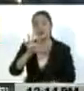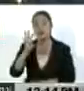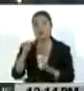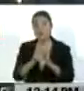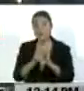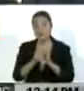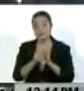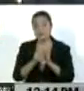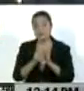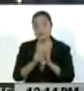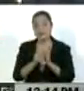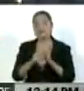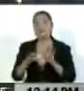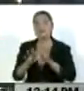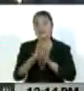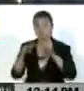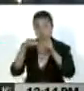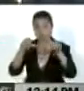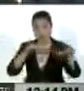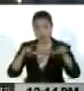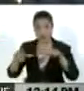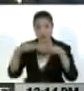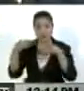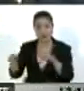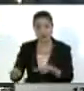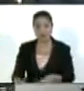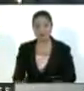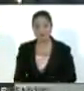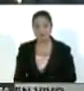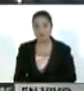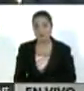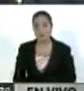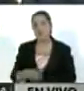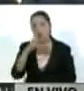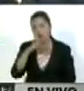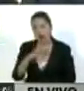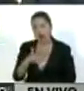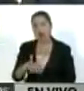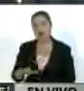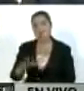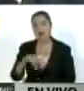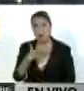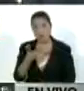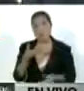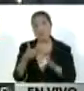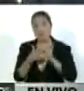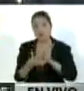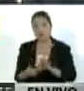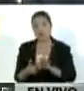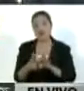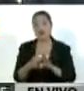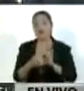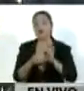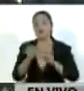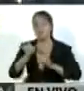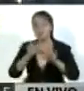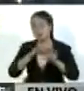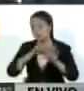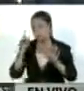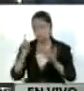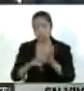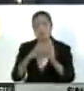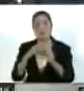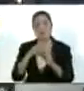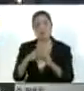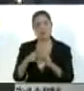754.321 títulos efectivamente entregados, es uno de los años donde podemos presentar un balance absolutamente